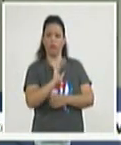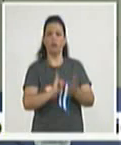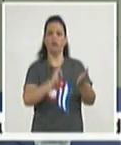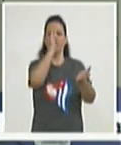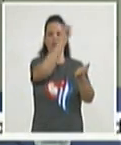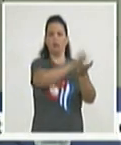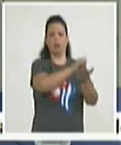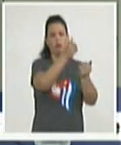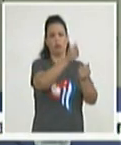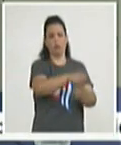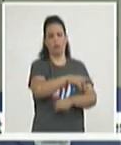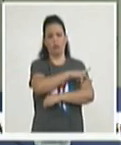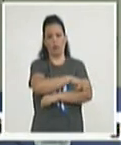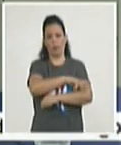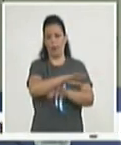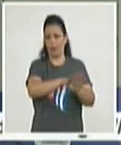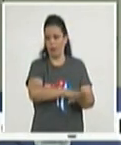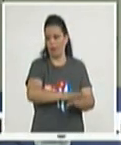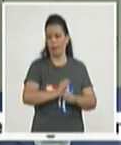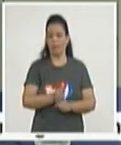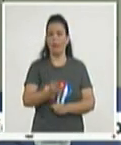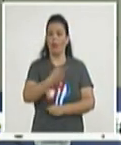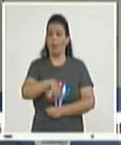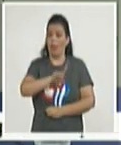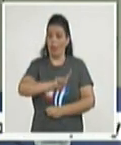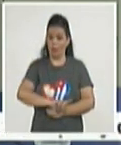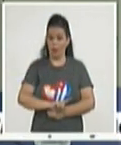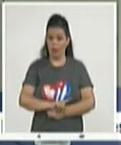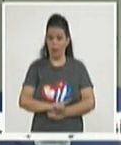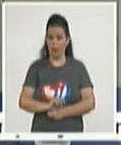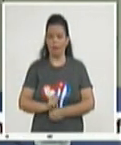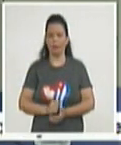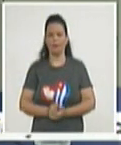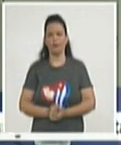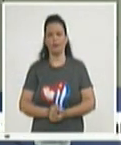diagnóstico, y ayer una cifra de